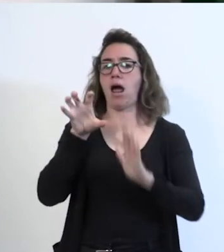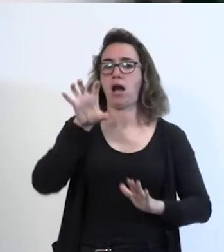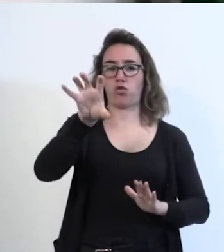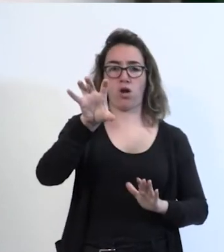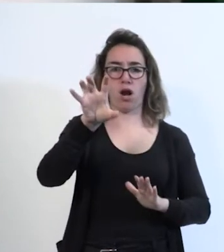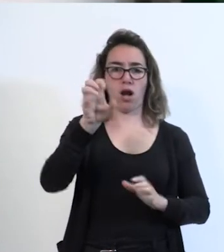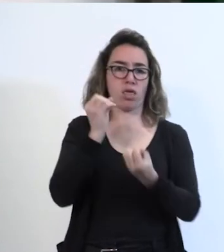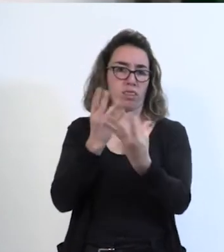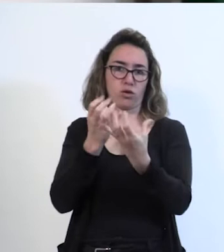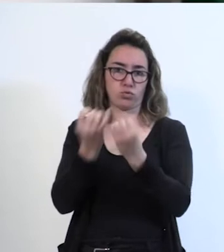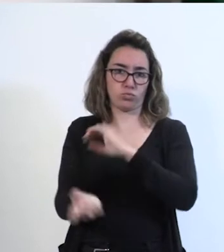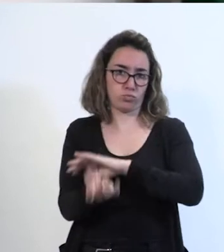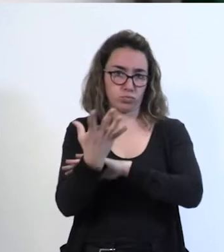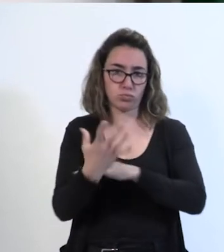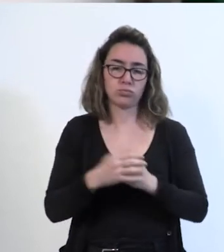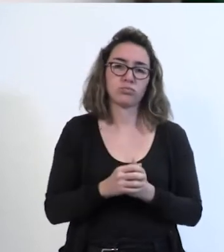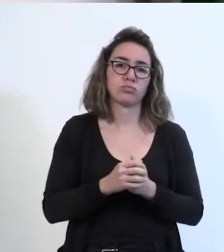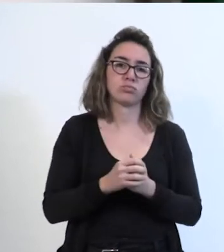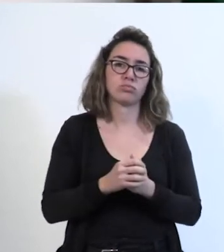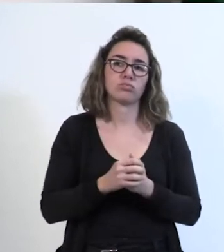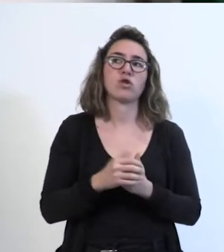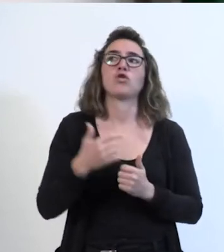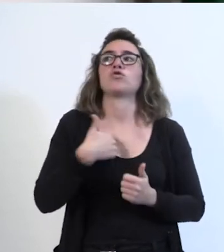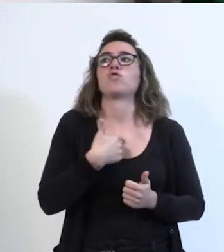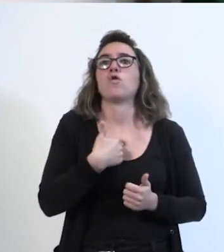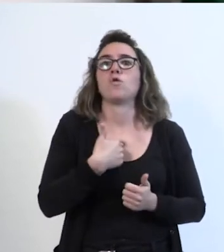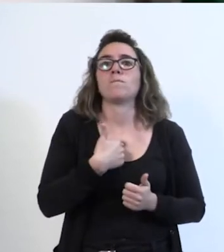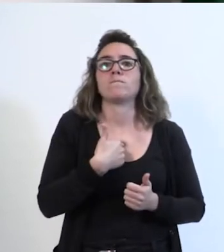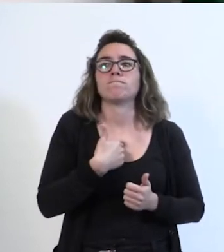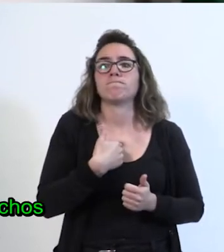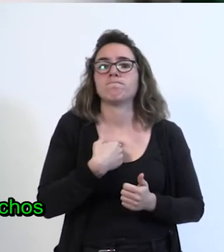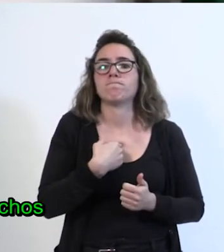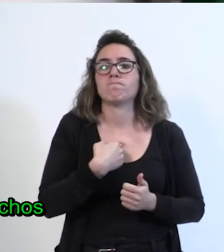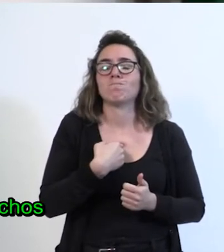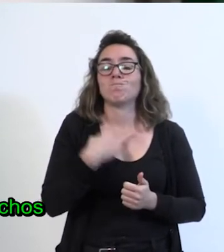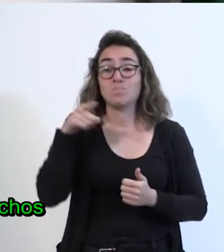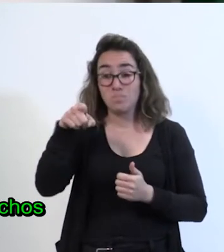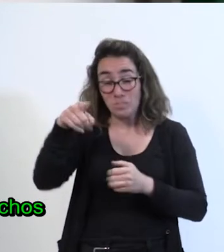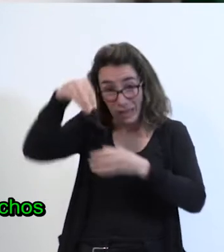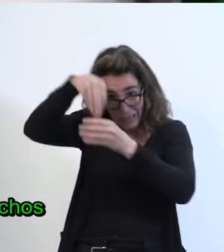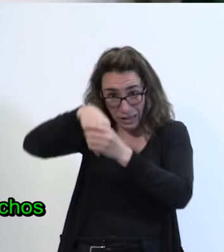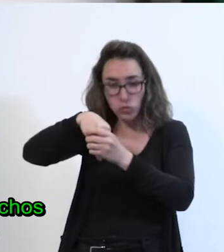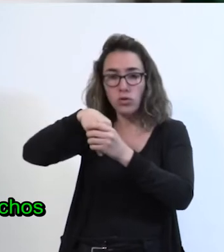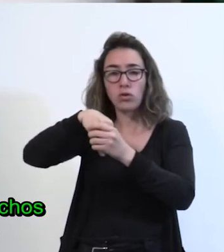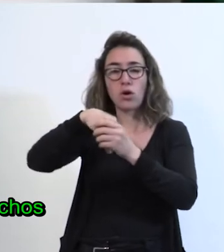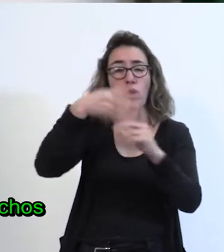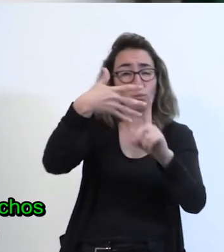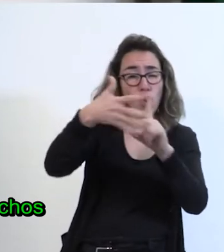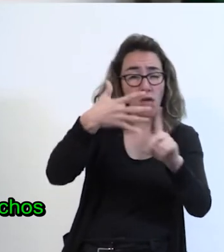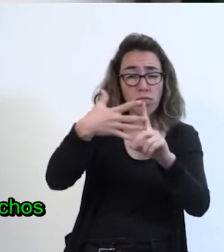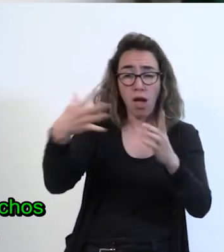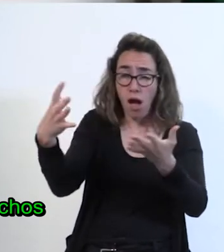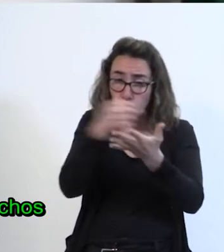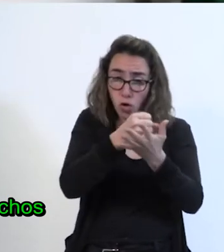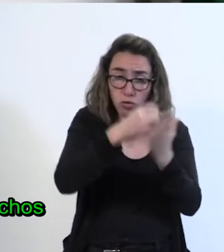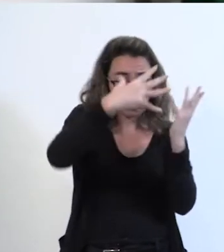Datos. Yo no puedo afirmar que tenga el registro de todos los hechos de